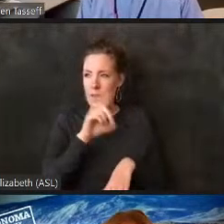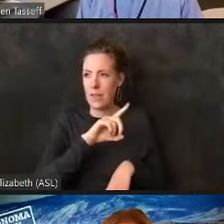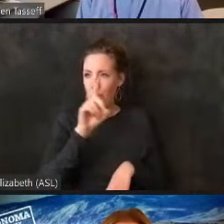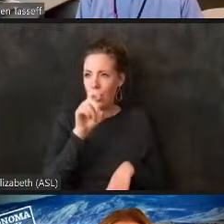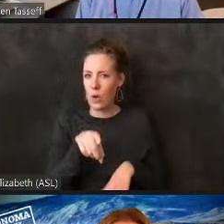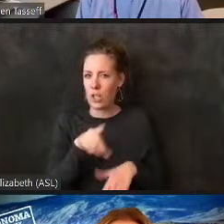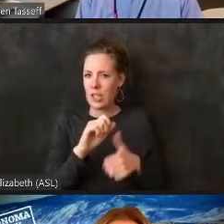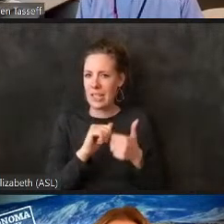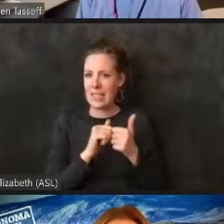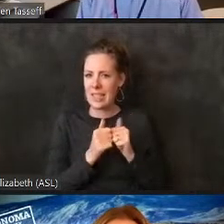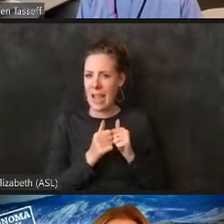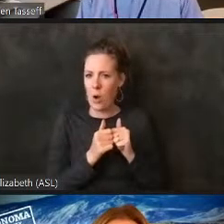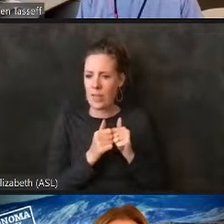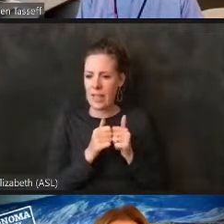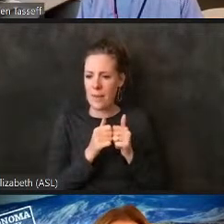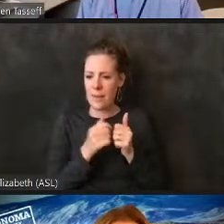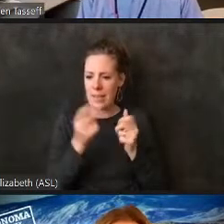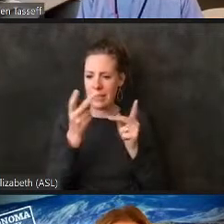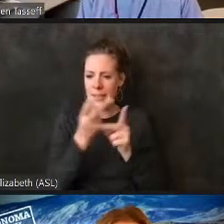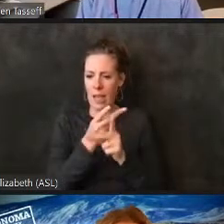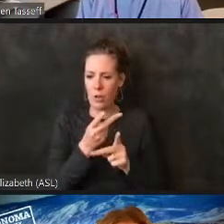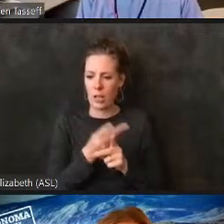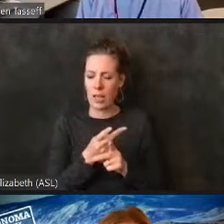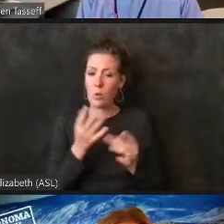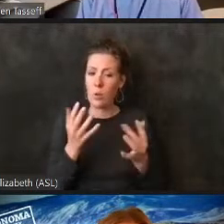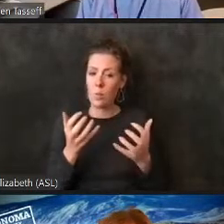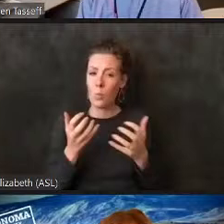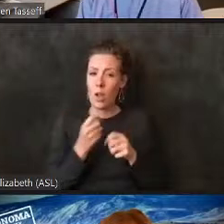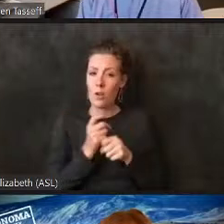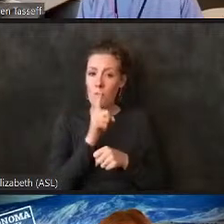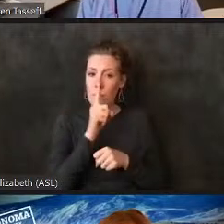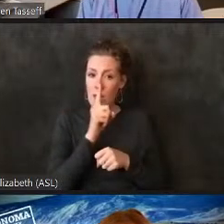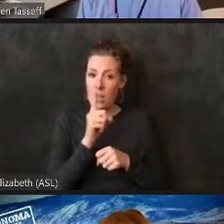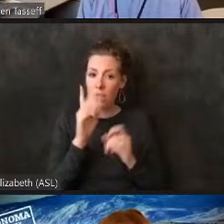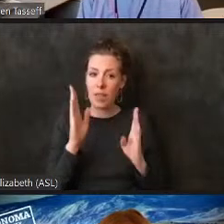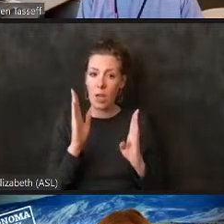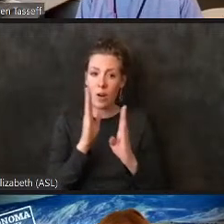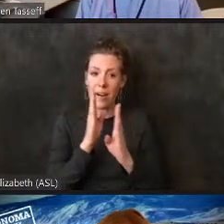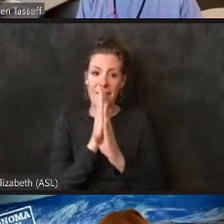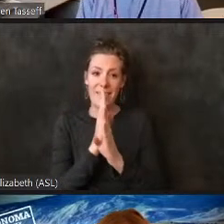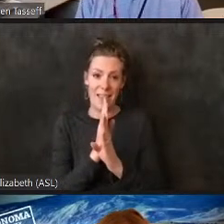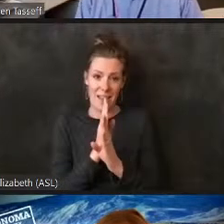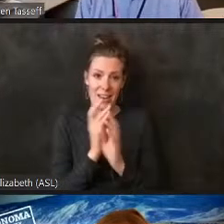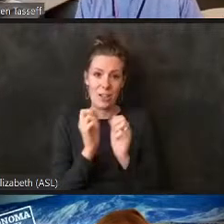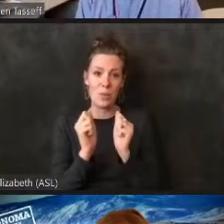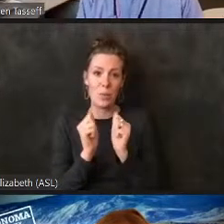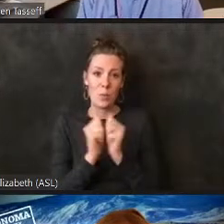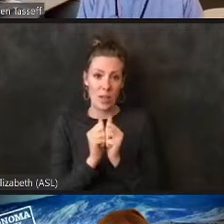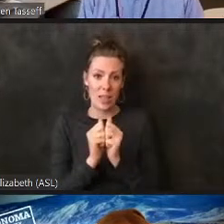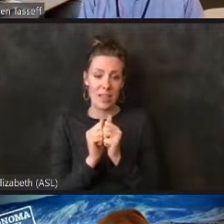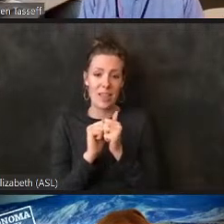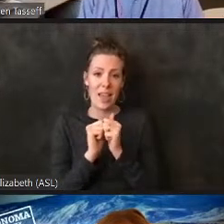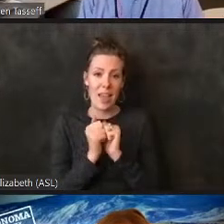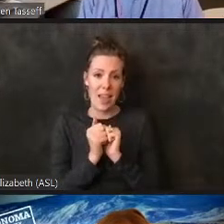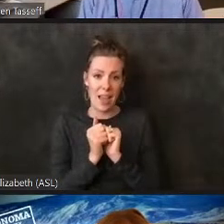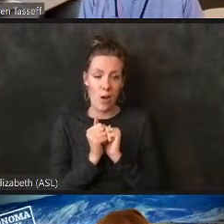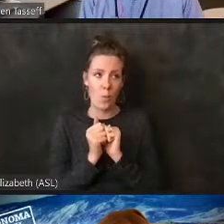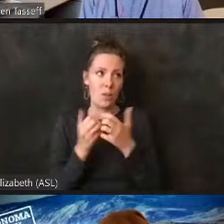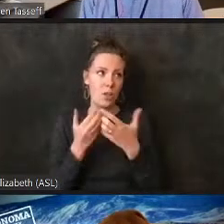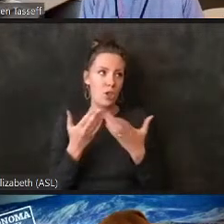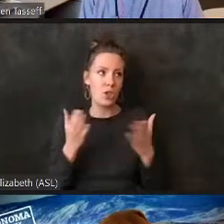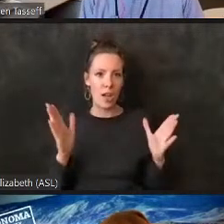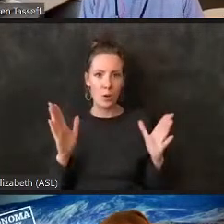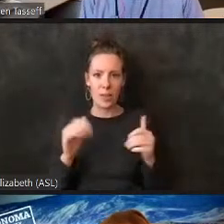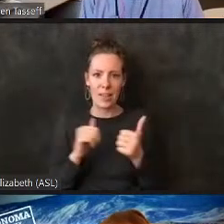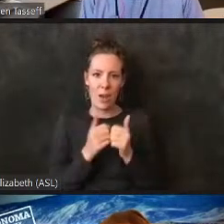La pregunta es, ¿cómo se ha estado calculando todo eso? Si estamos alineados en la forma